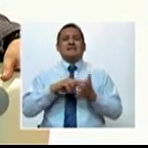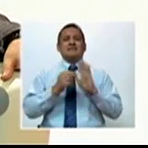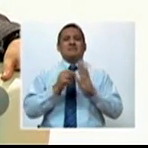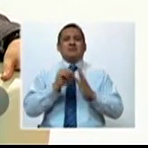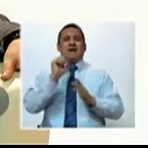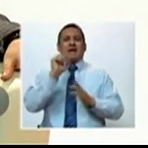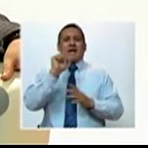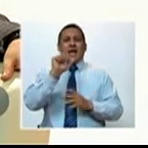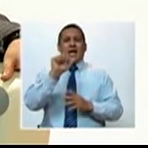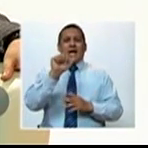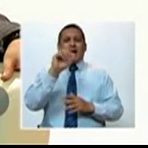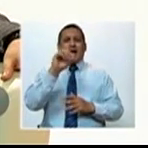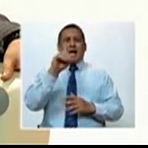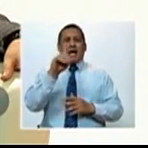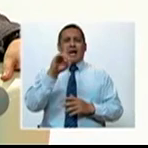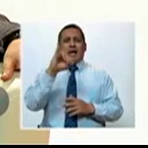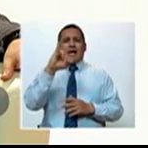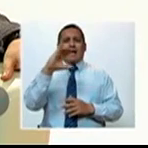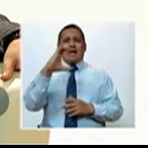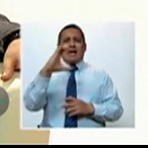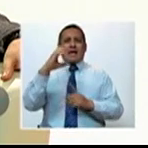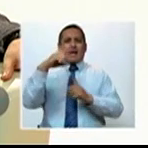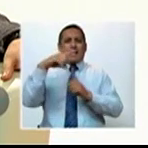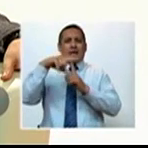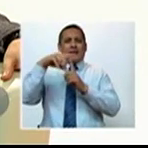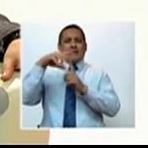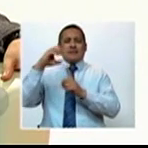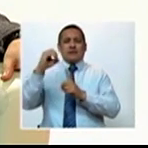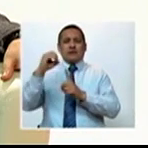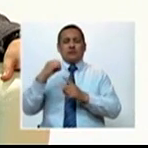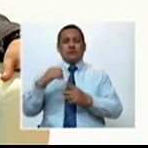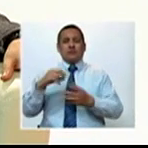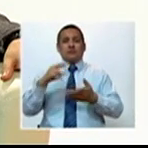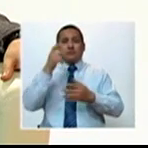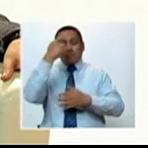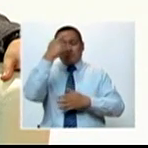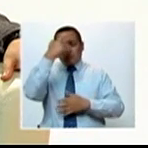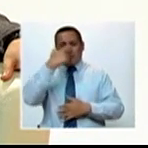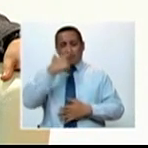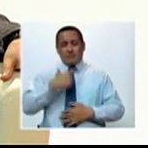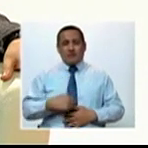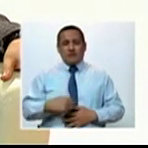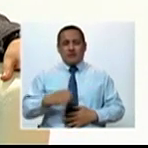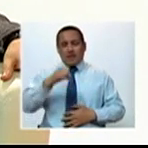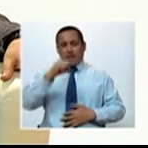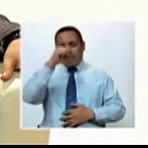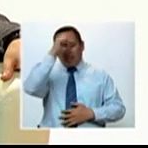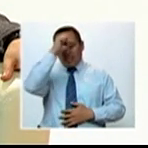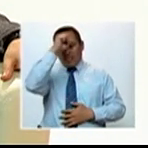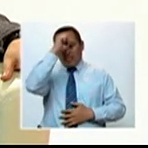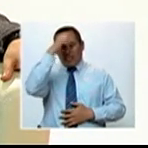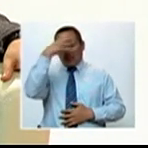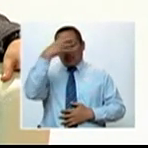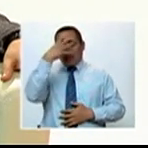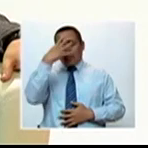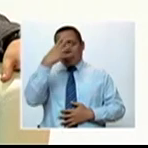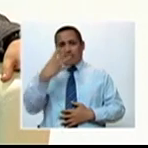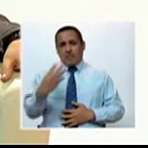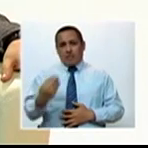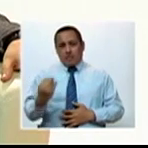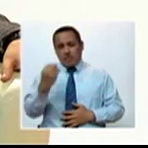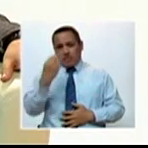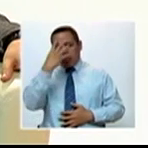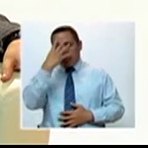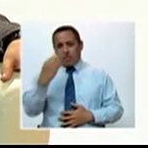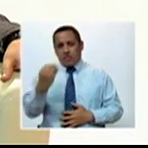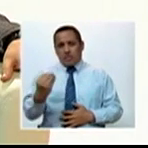adicto, el enfermo adicto, es una categoría clínica